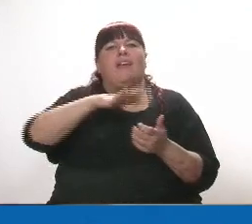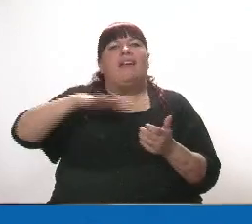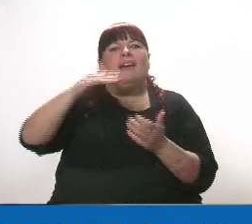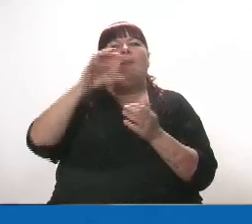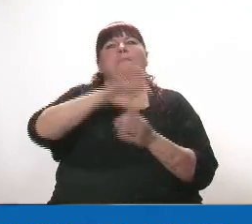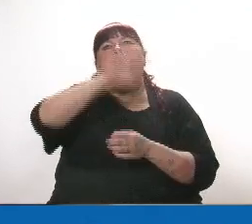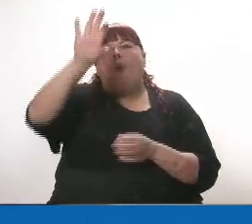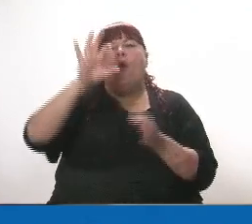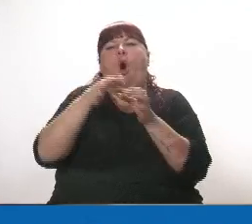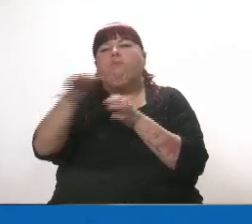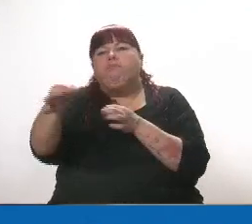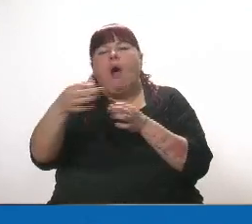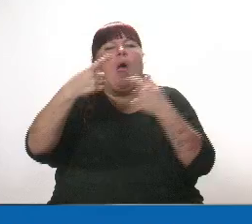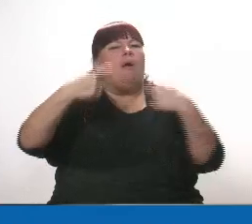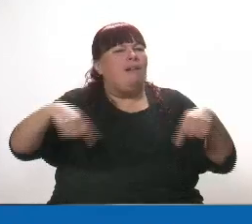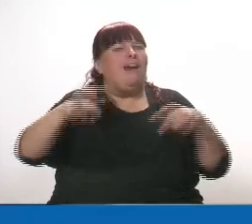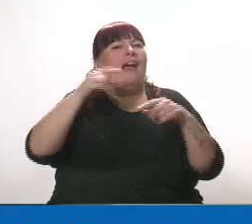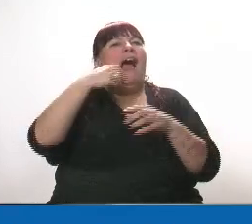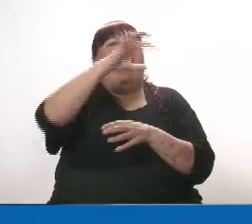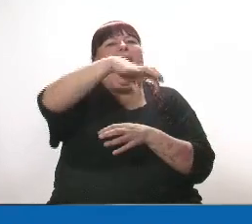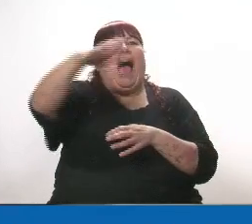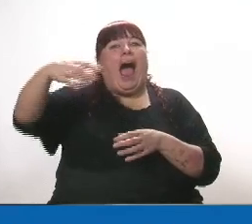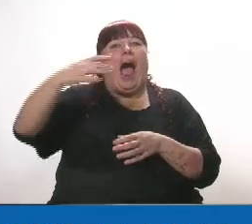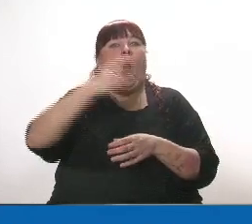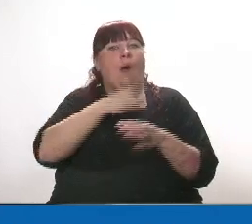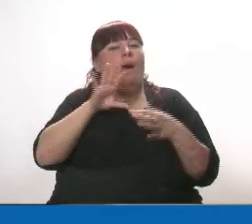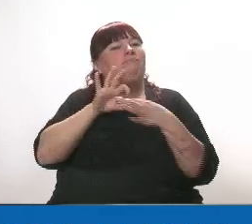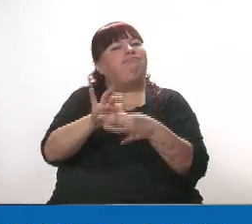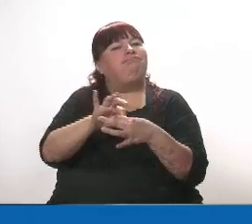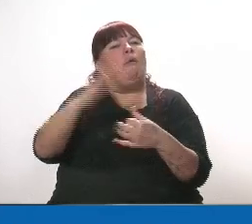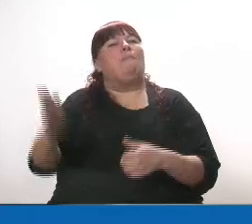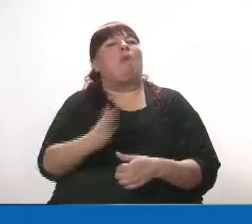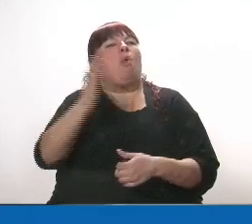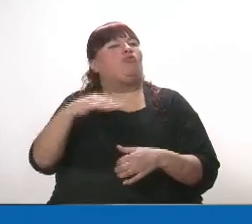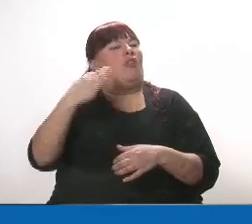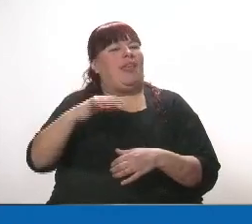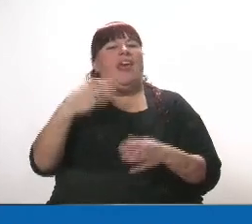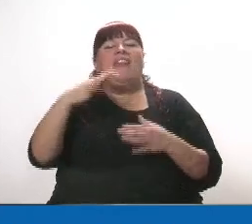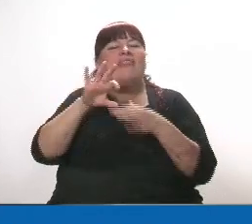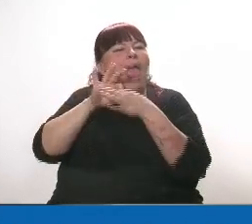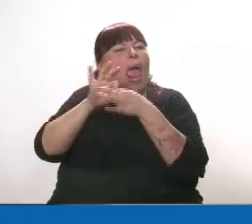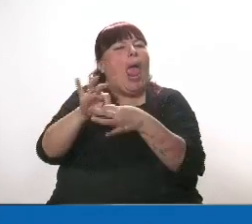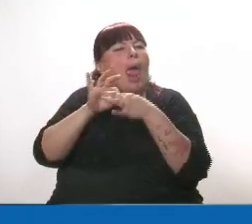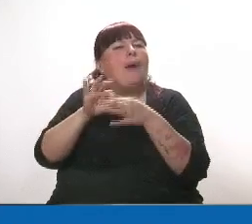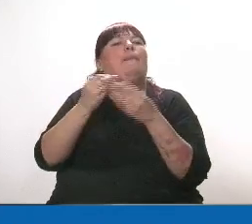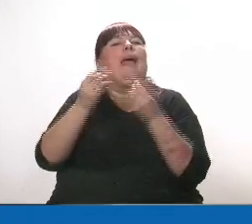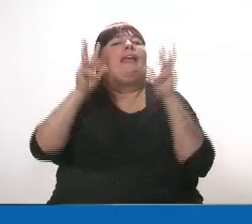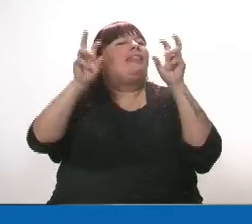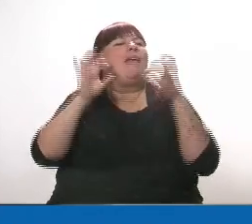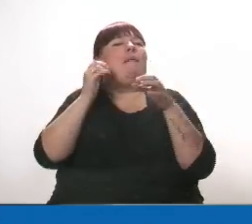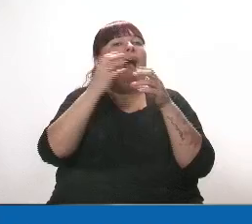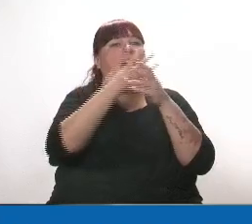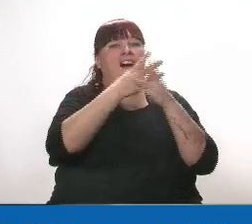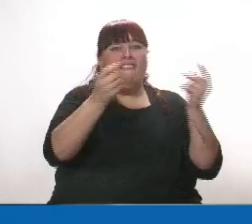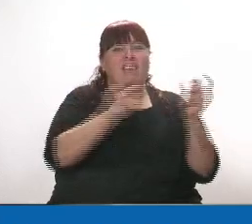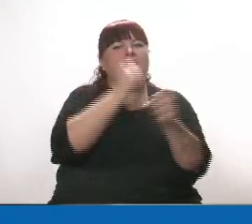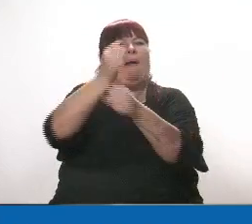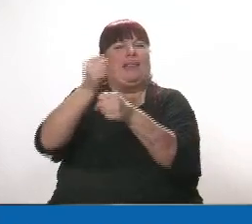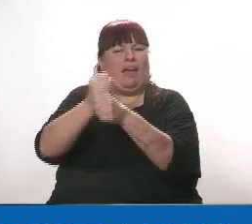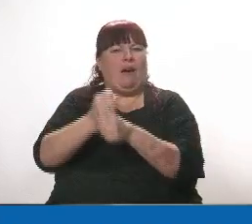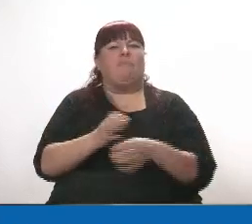de las provincias donde están instaladas las universidades tiene que tener un vínculo con el mundo del trabajo con los